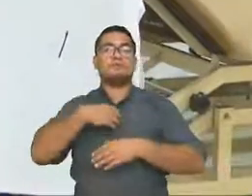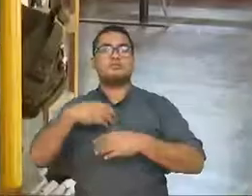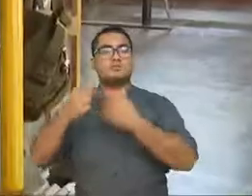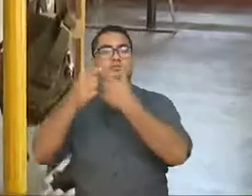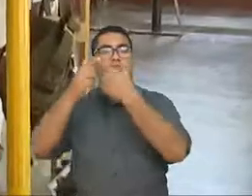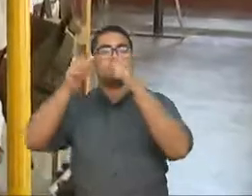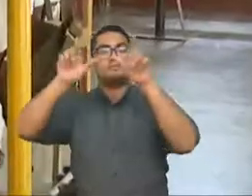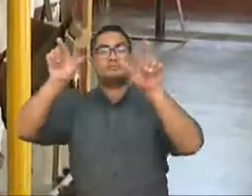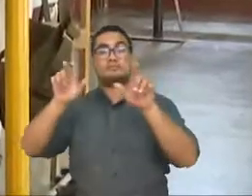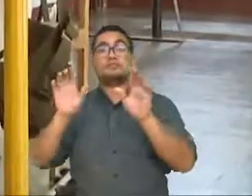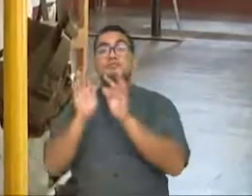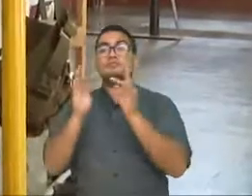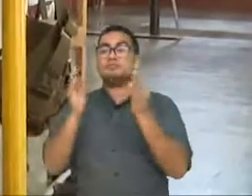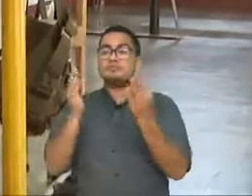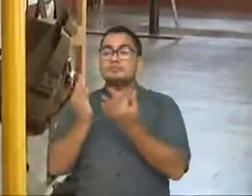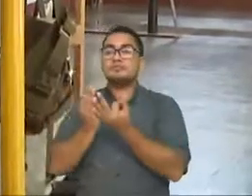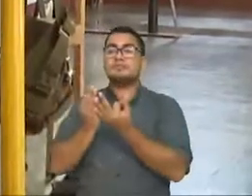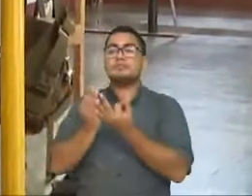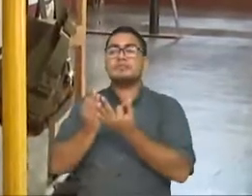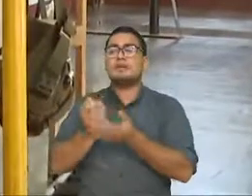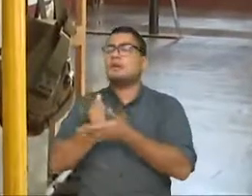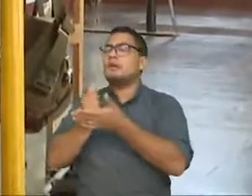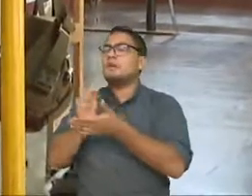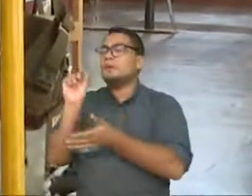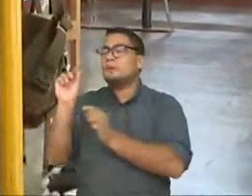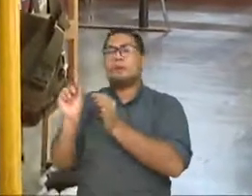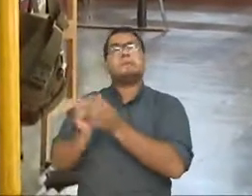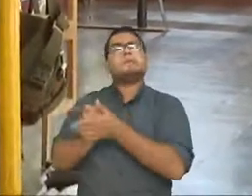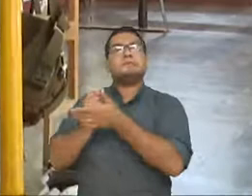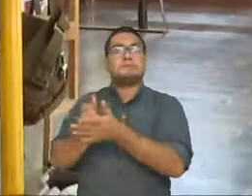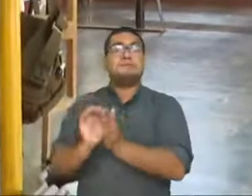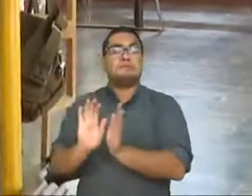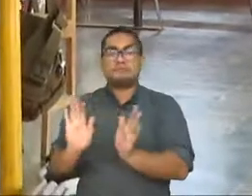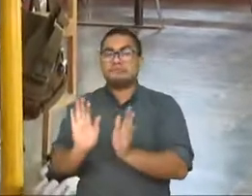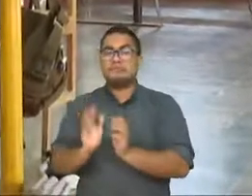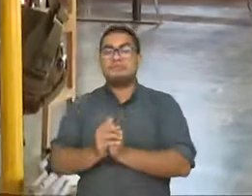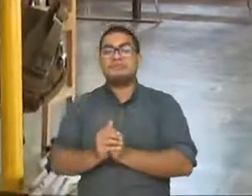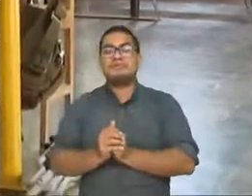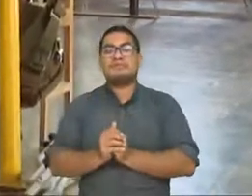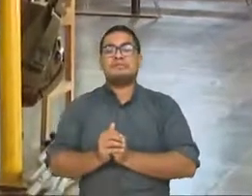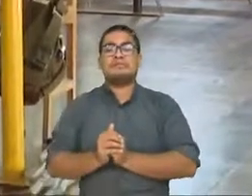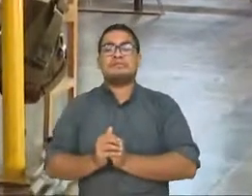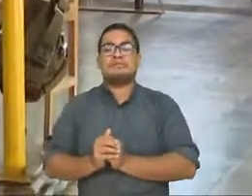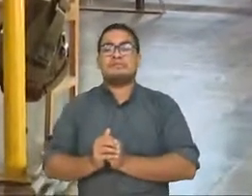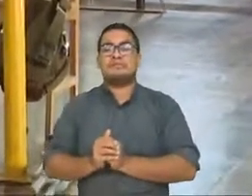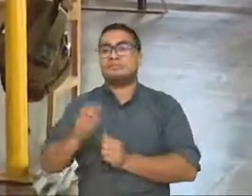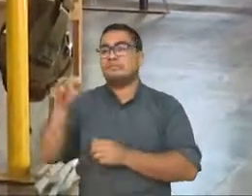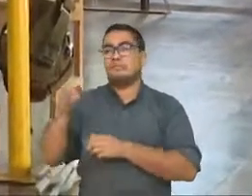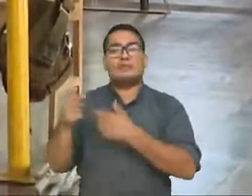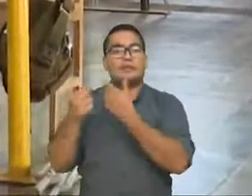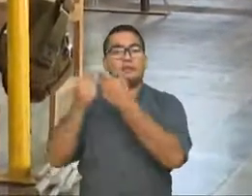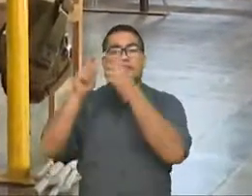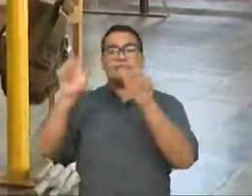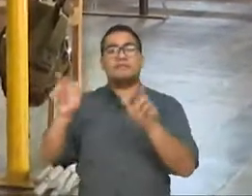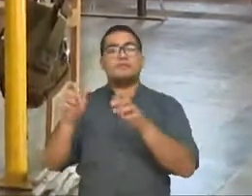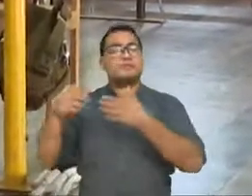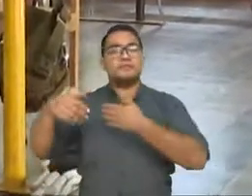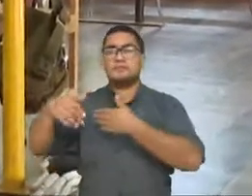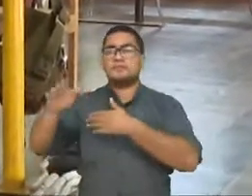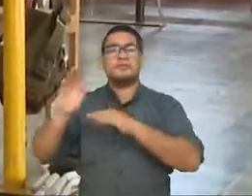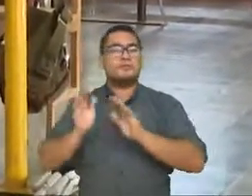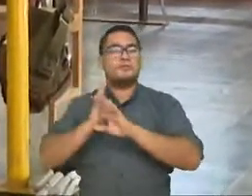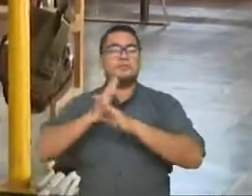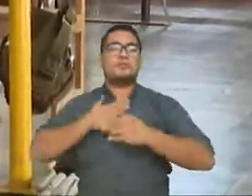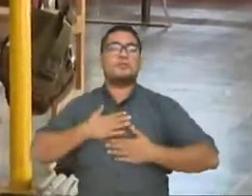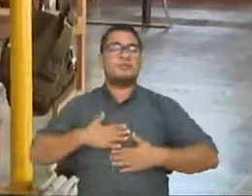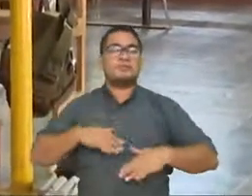Y que la familia tenga nada más que ayudarle muy poco, y que él sea libre, pues, que ande tranquilo, sin